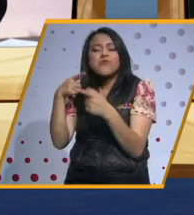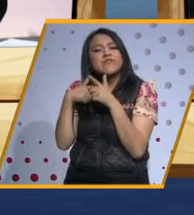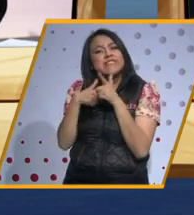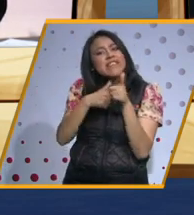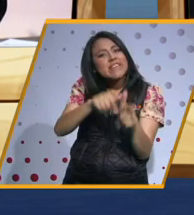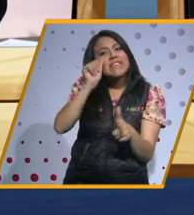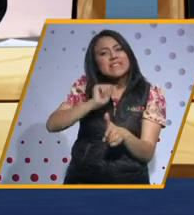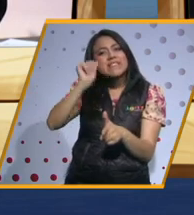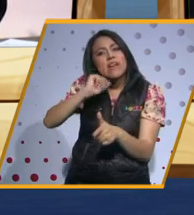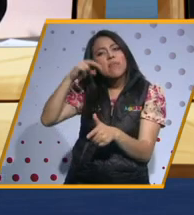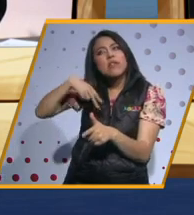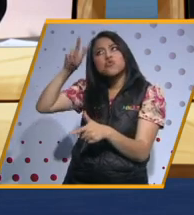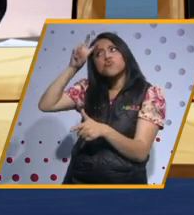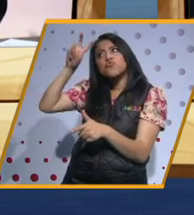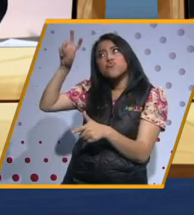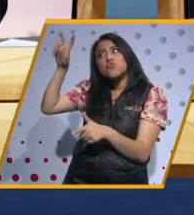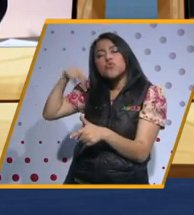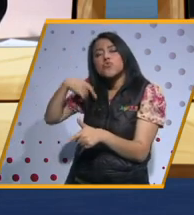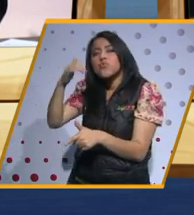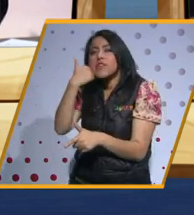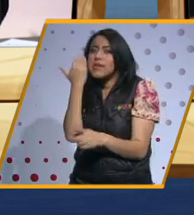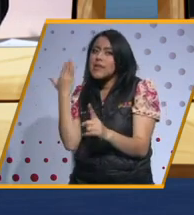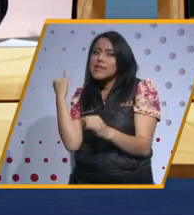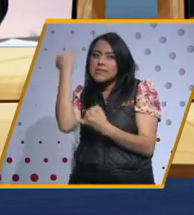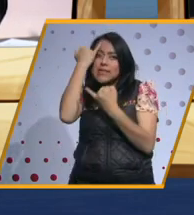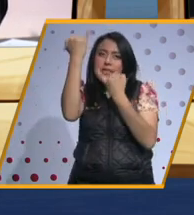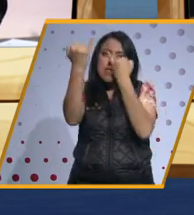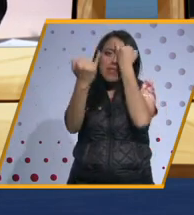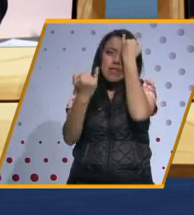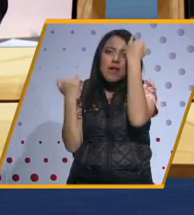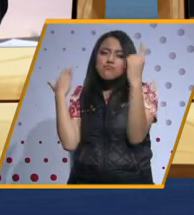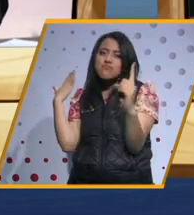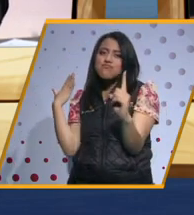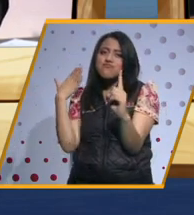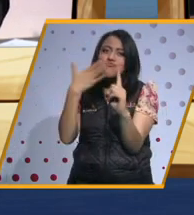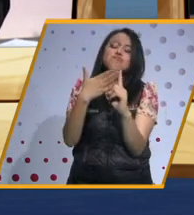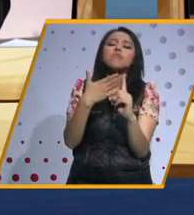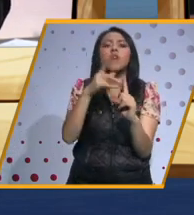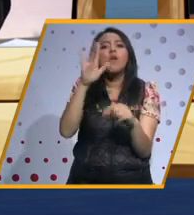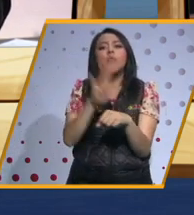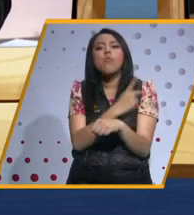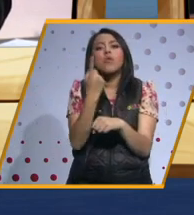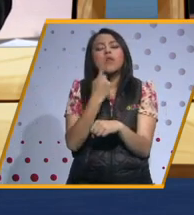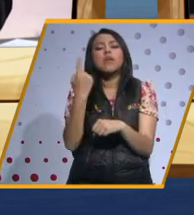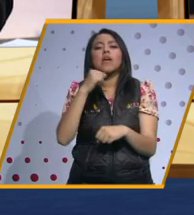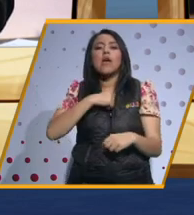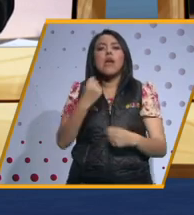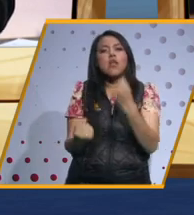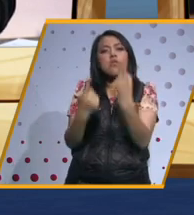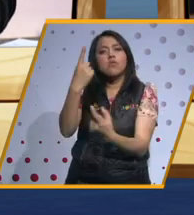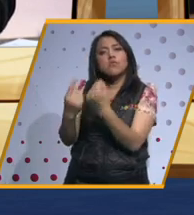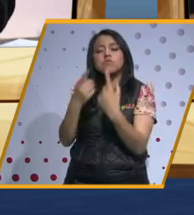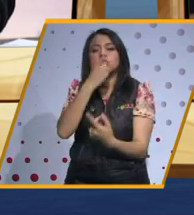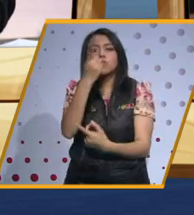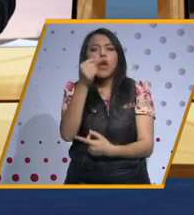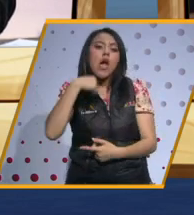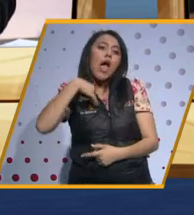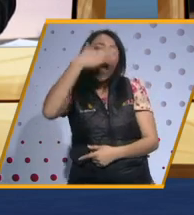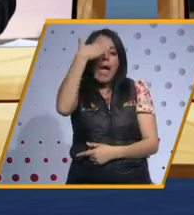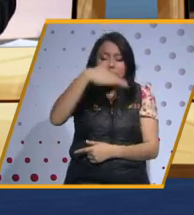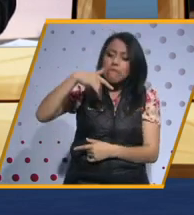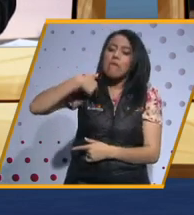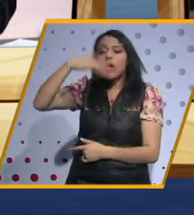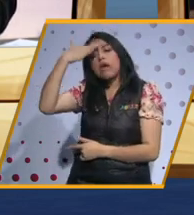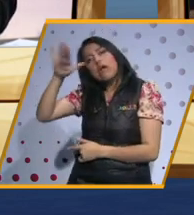planeado. Claro. Sigue con tu idea, porque te van a aparecer una cantidad de genios que en su vida han puesto un negocio, pero todo el mundo sabe cómo hacer las